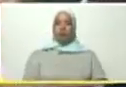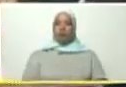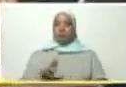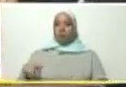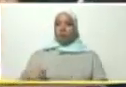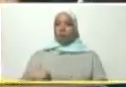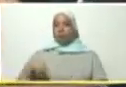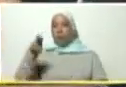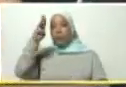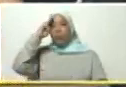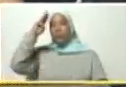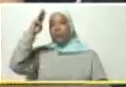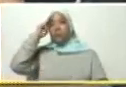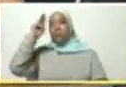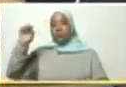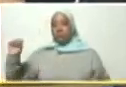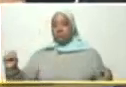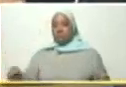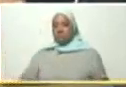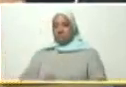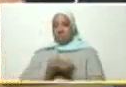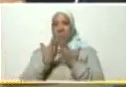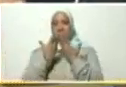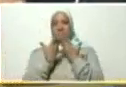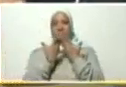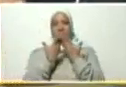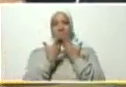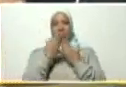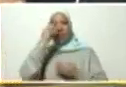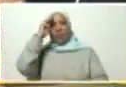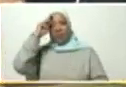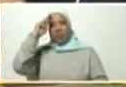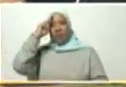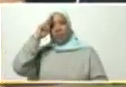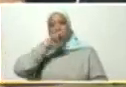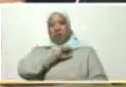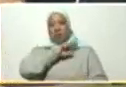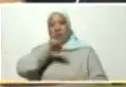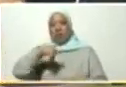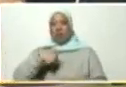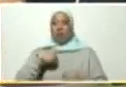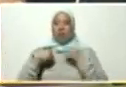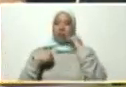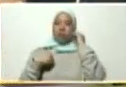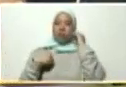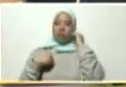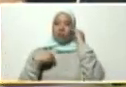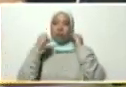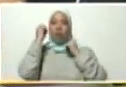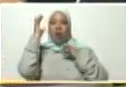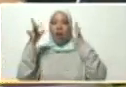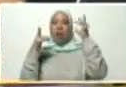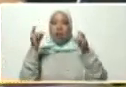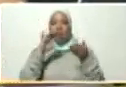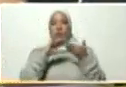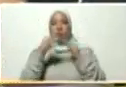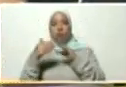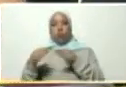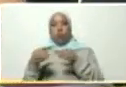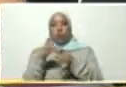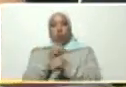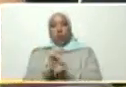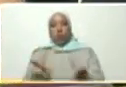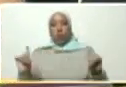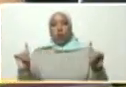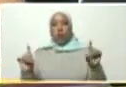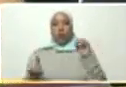nuestra mente en nuestra mente está las ideas de un liderazgo colectivo democrático